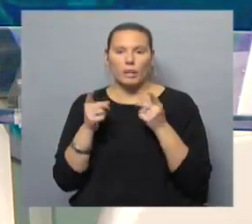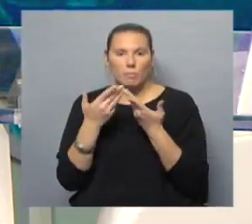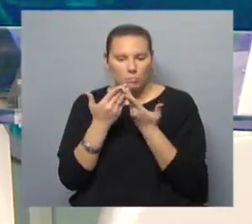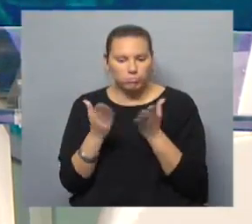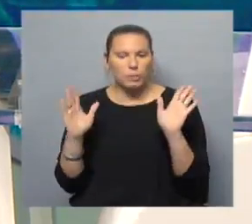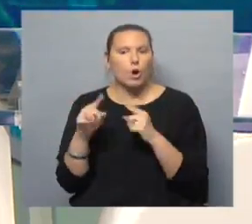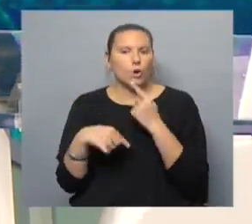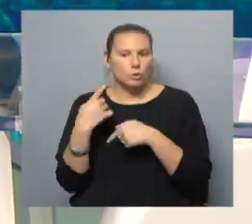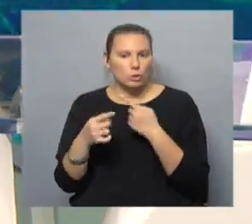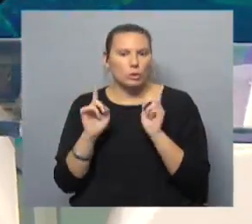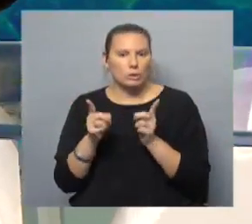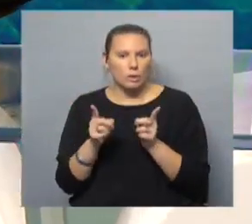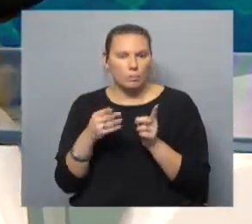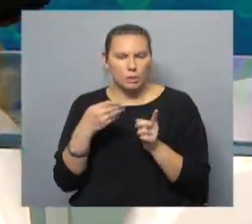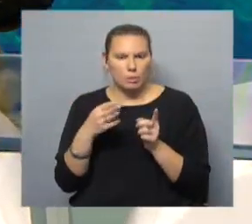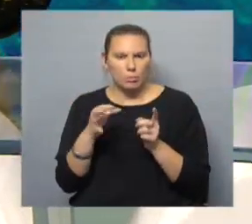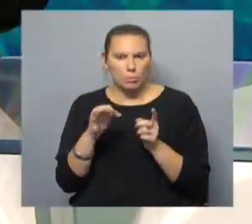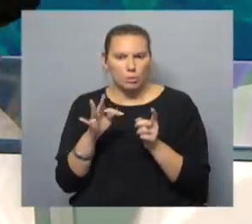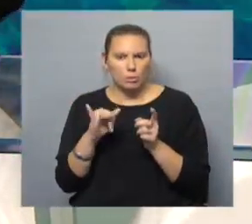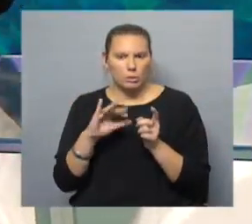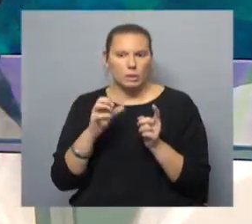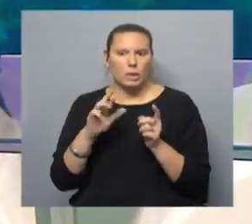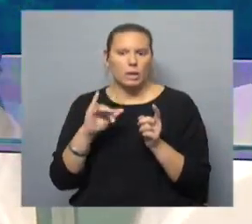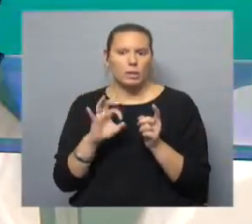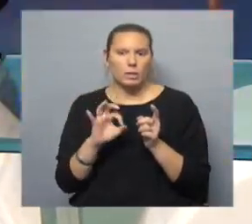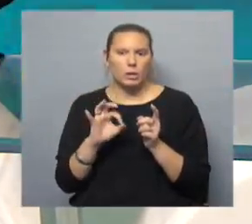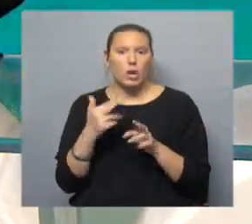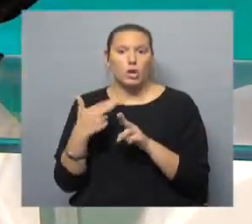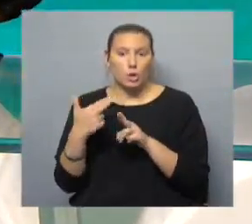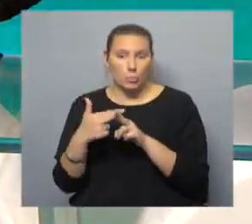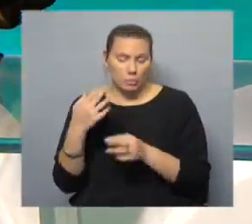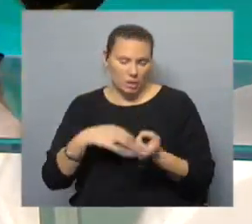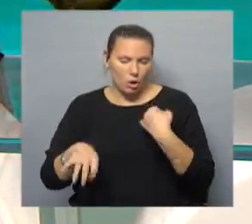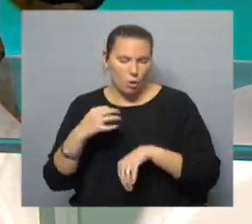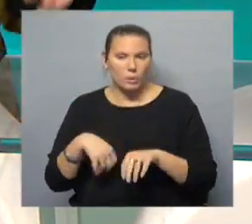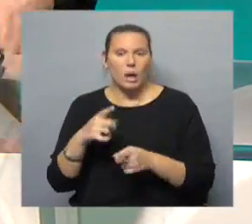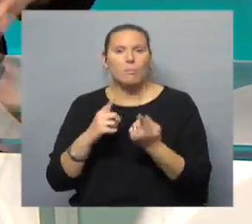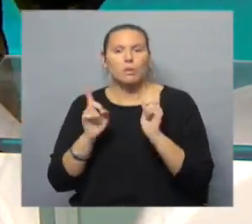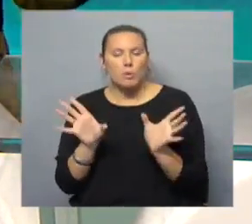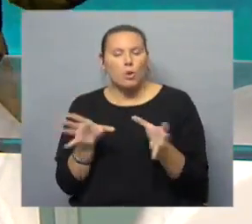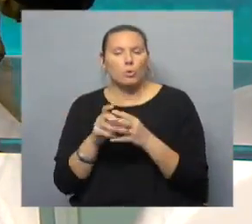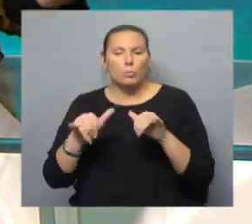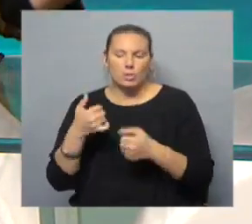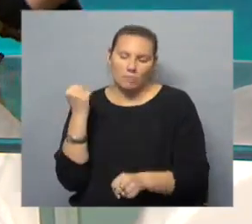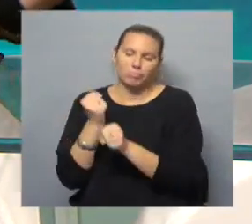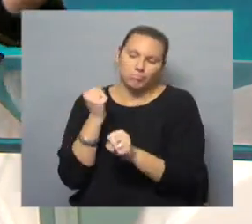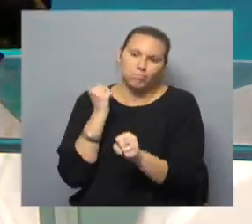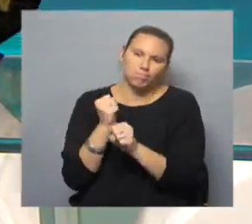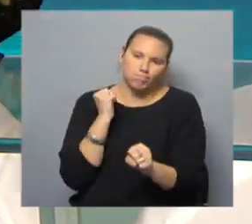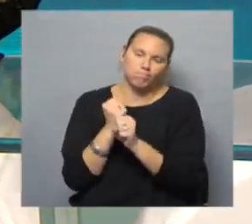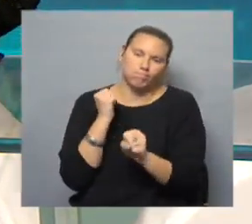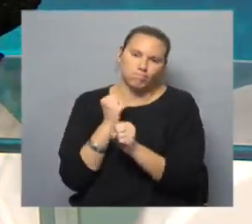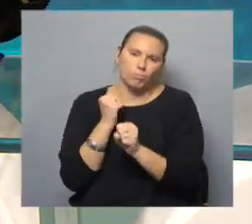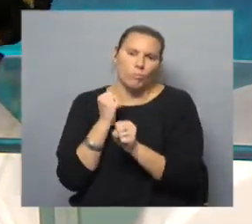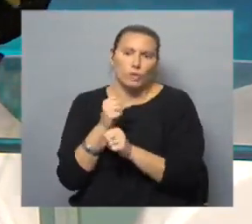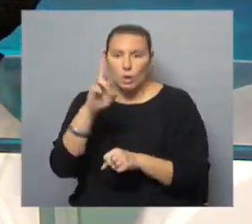otras cosas porque también tienen boticario, ¿verdad? Claro, la obra se llama Boticario, pero también es una compañía que viene trabajando hace mucho tiempo en